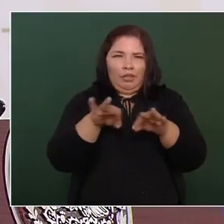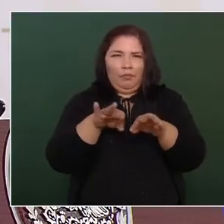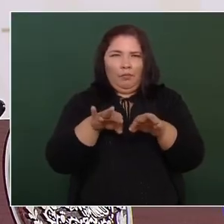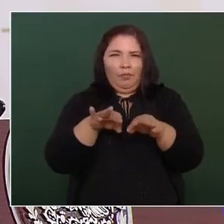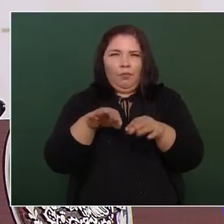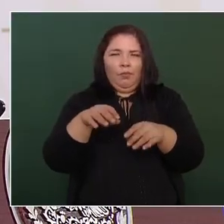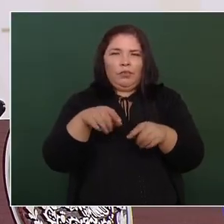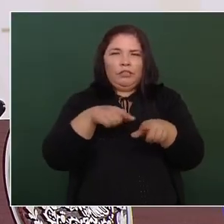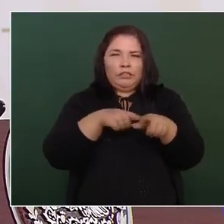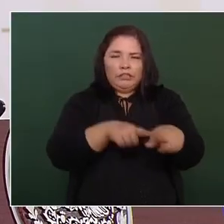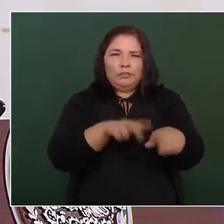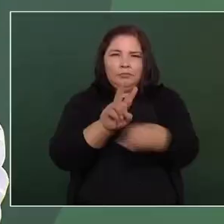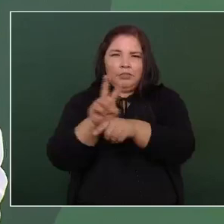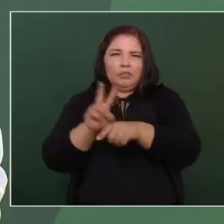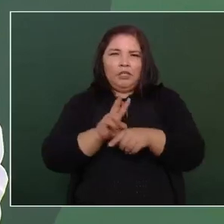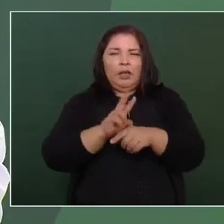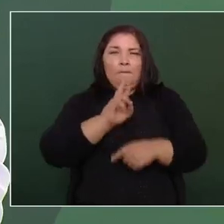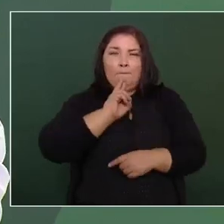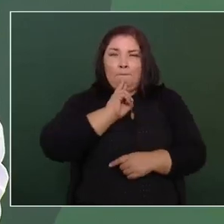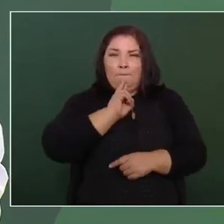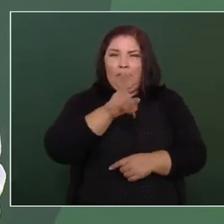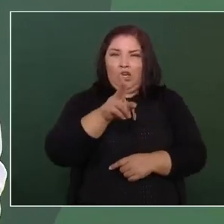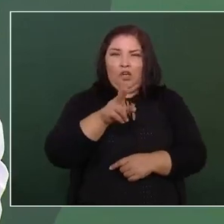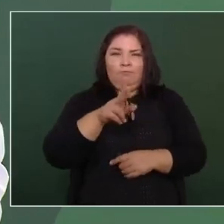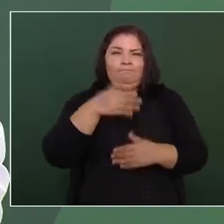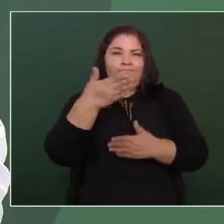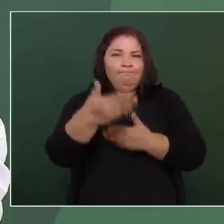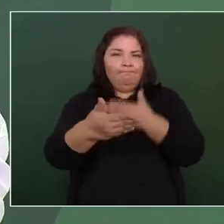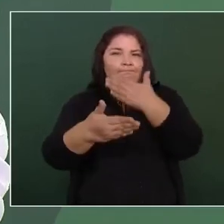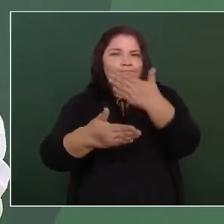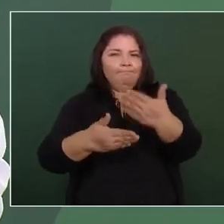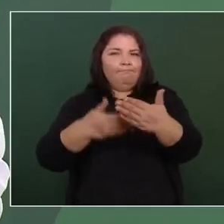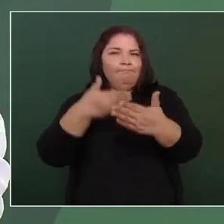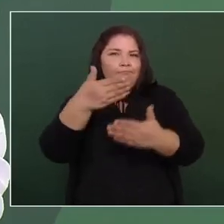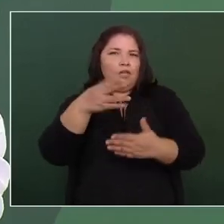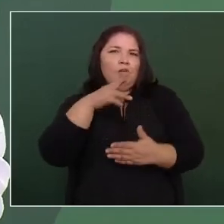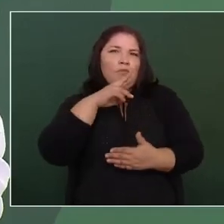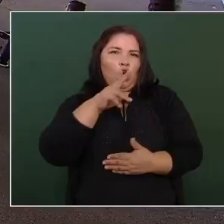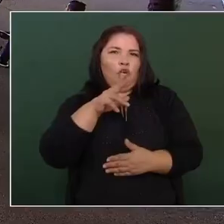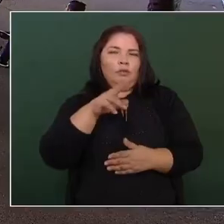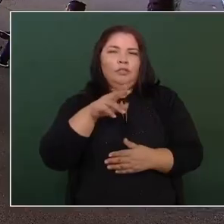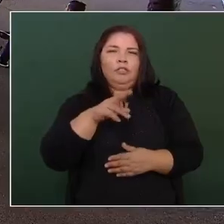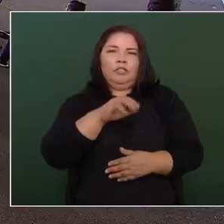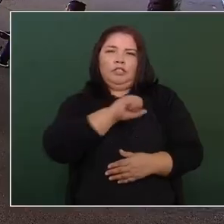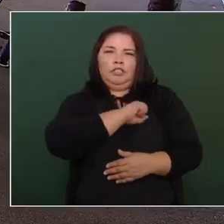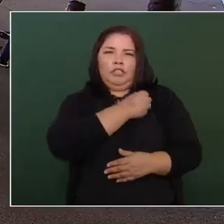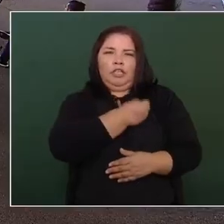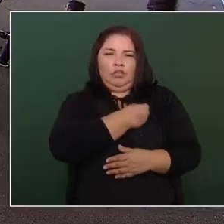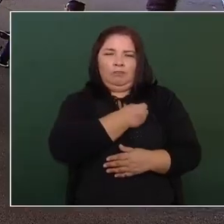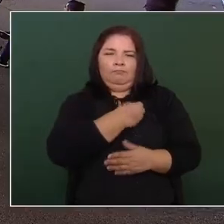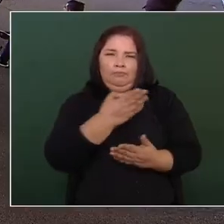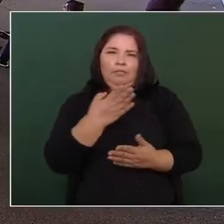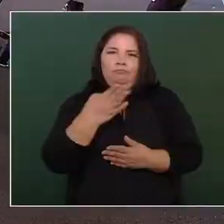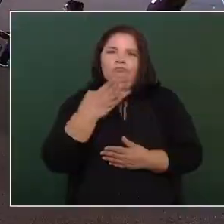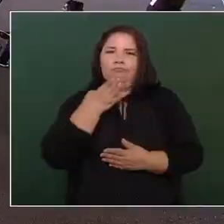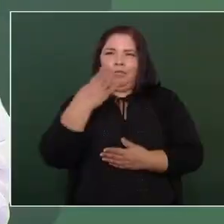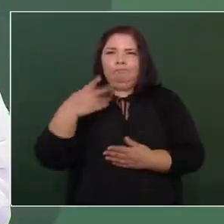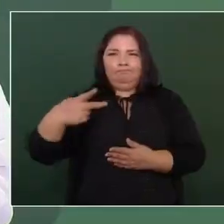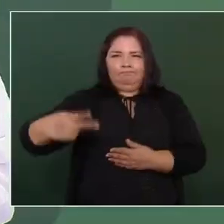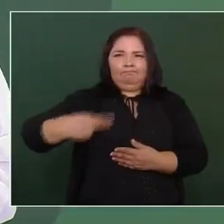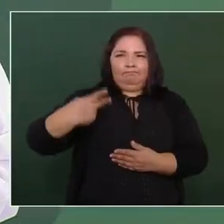sea, y va a mejorar cada vez más el servicio de salud. Qué bien que me lo